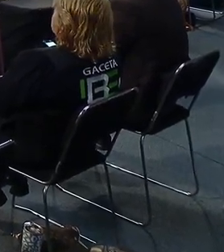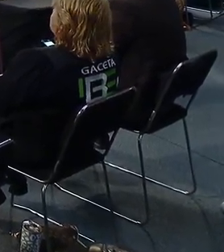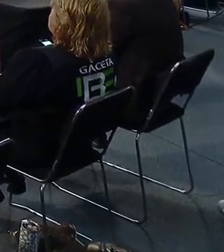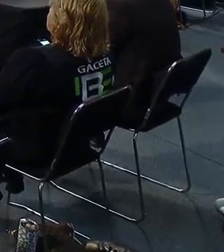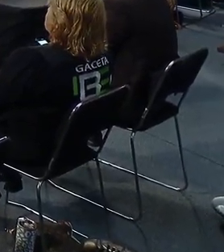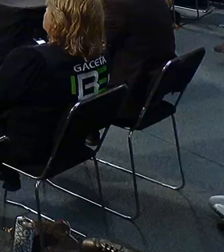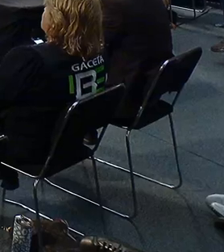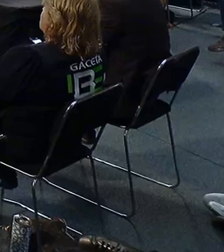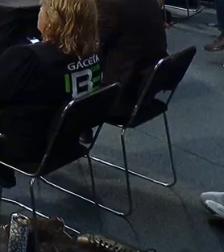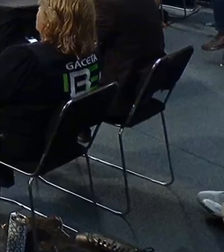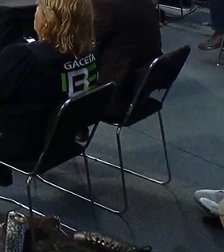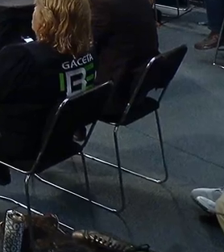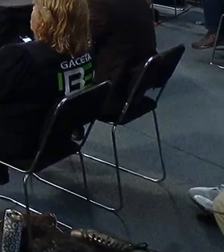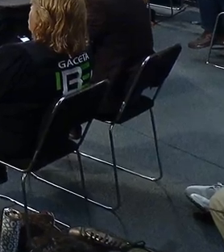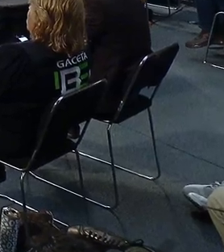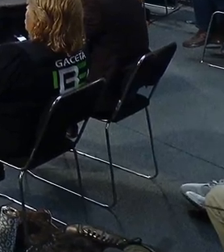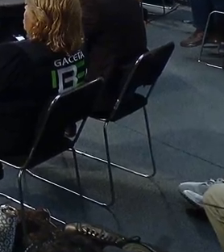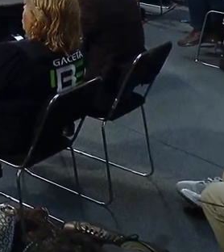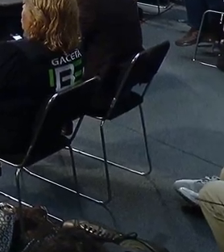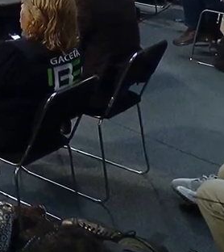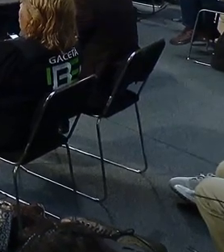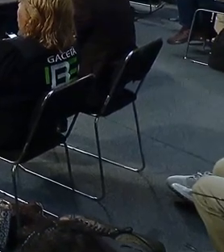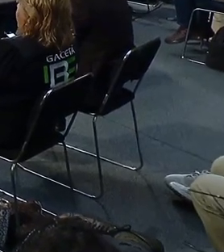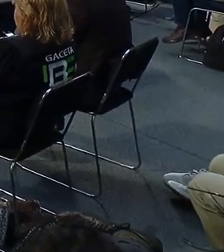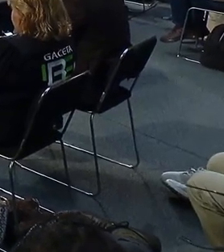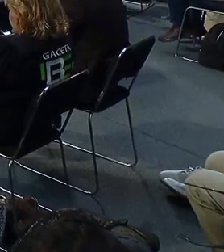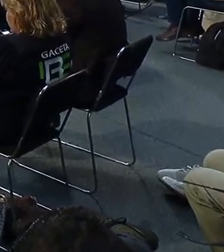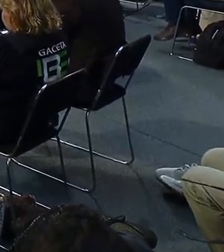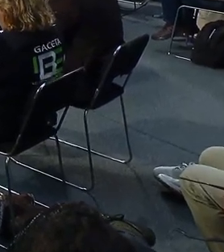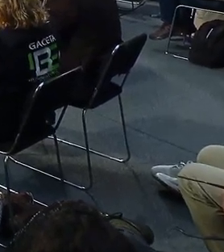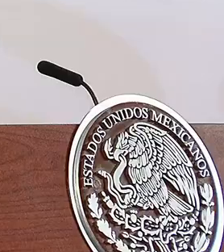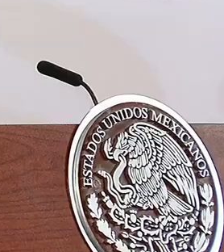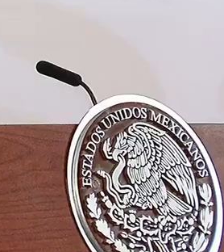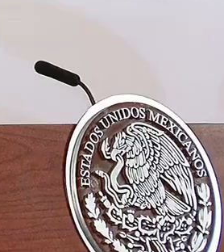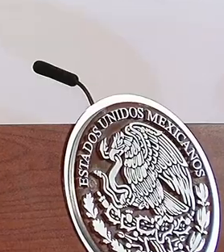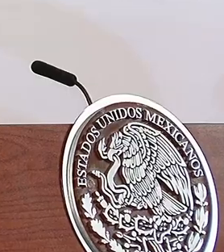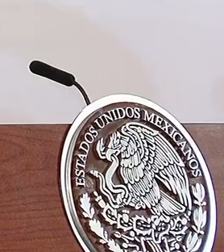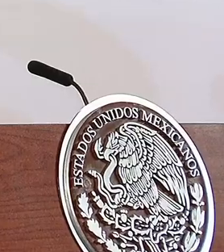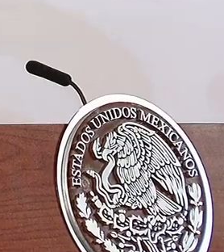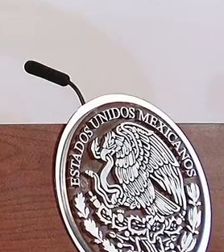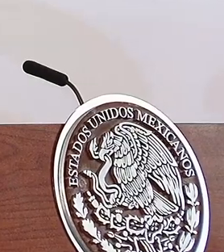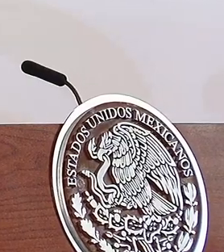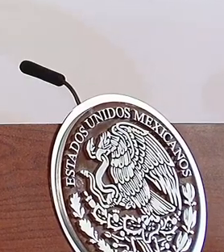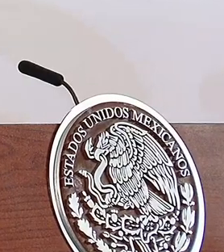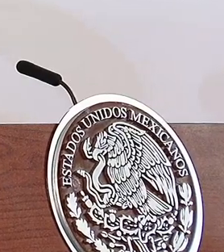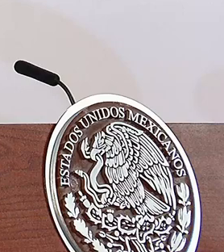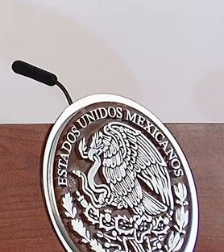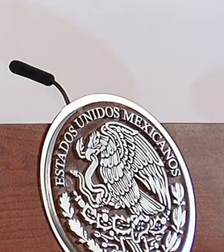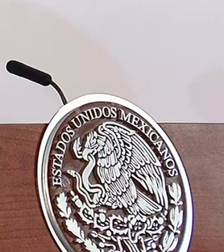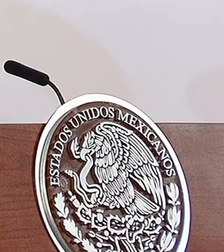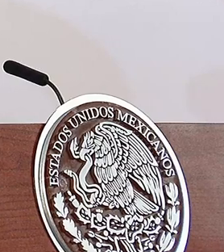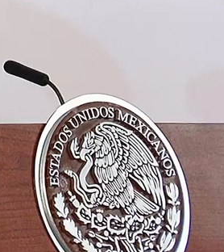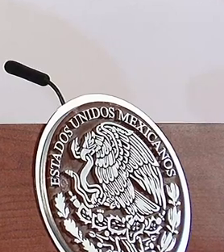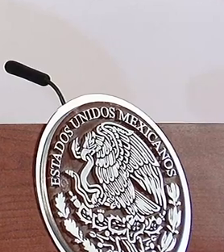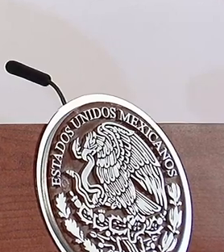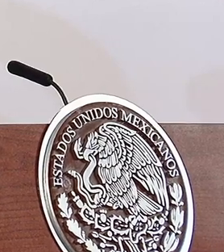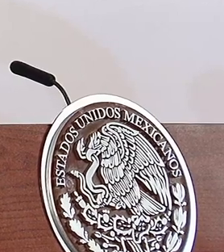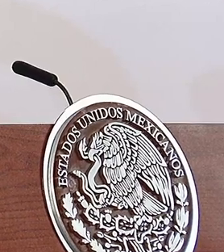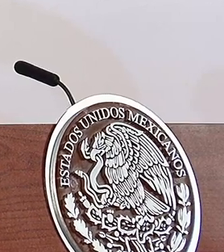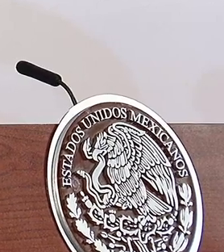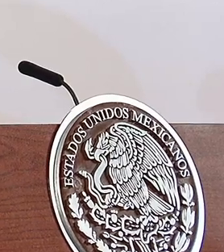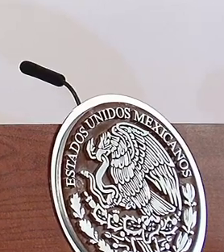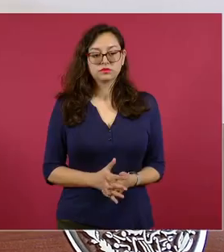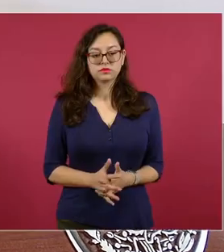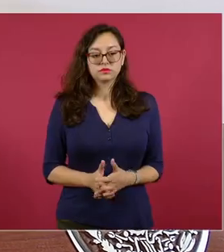de mexicanos, mexicanos, de gente pobre,